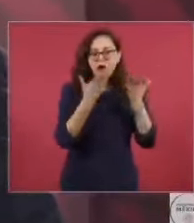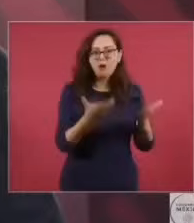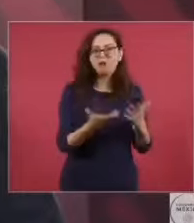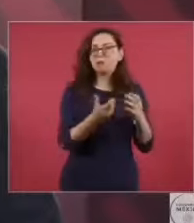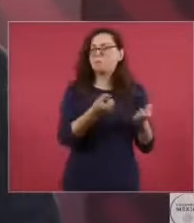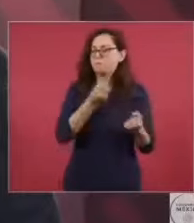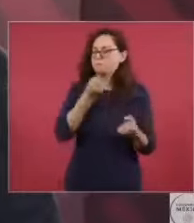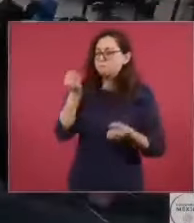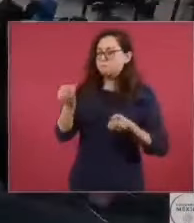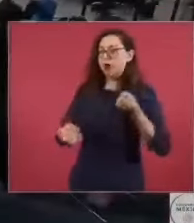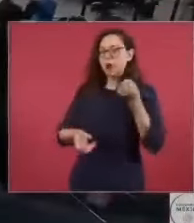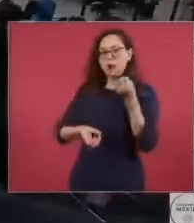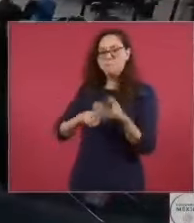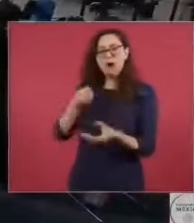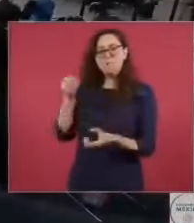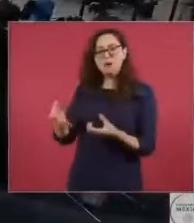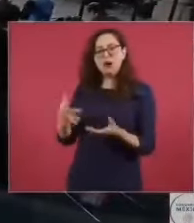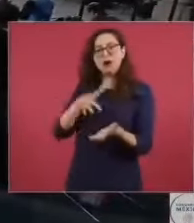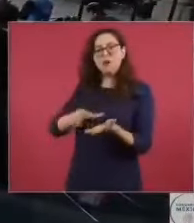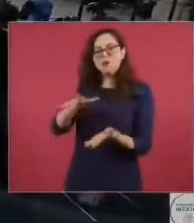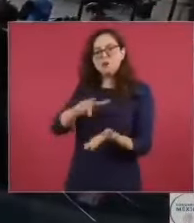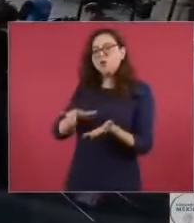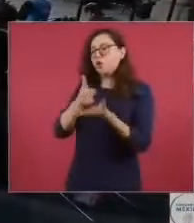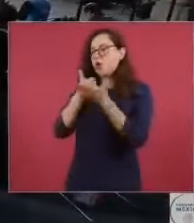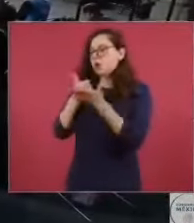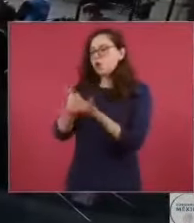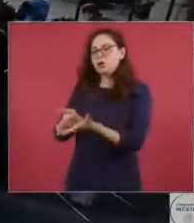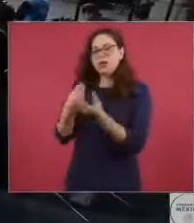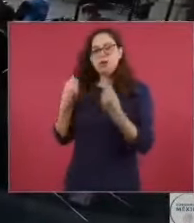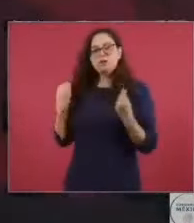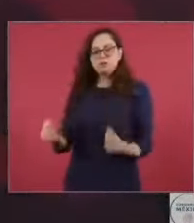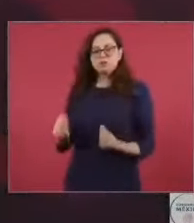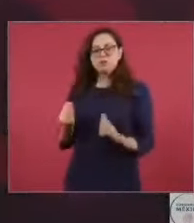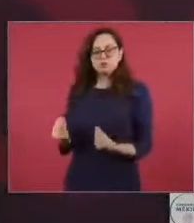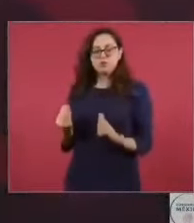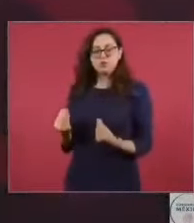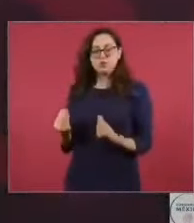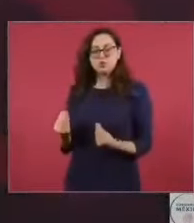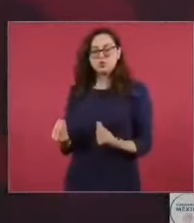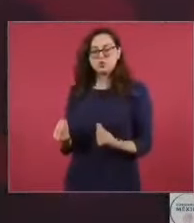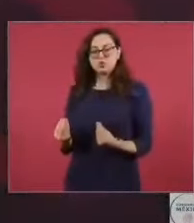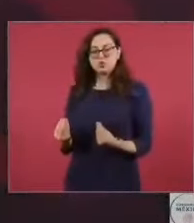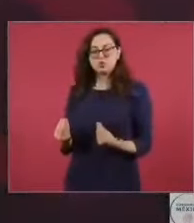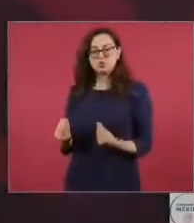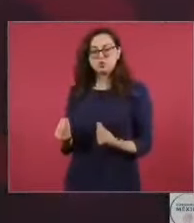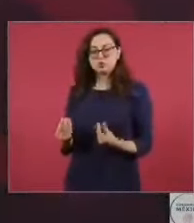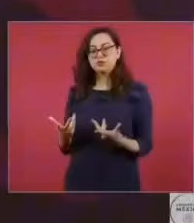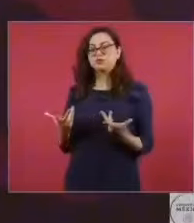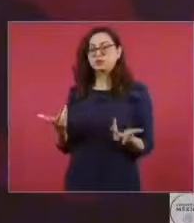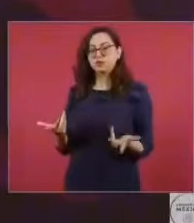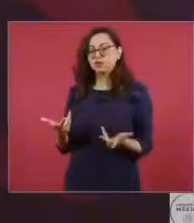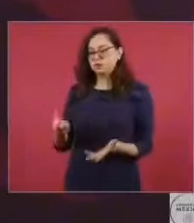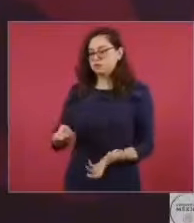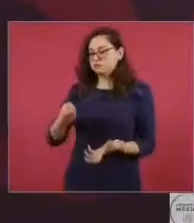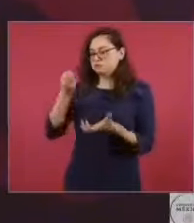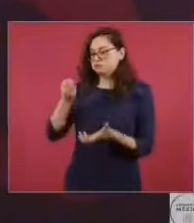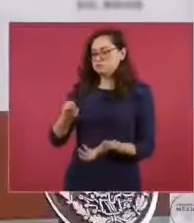también tenemos familia que está allá y que ha trabajado de esa manera. También conocemos quien estuvo allá y no